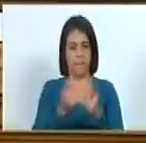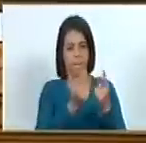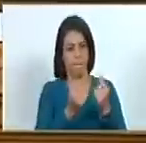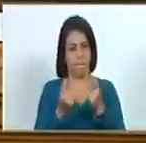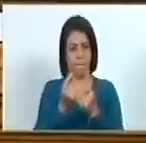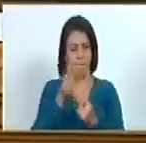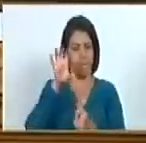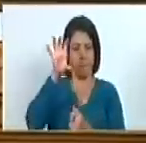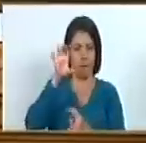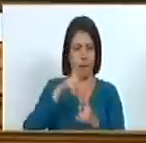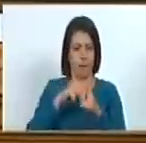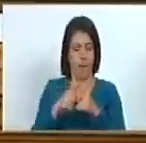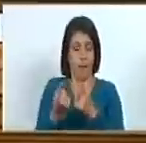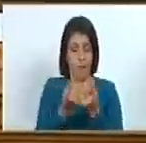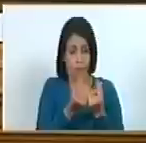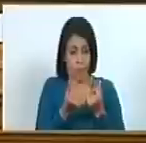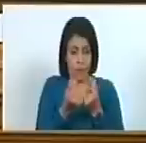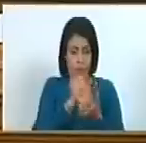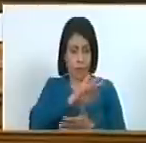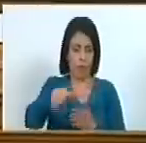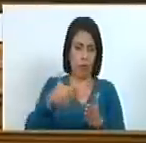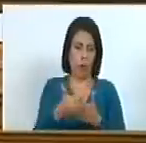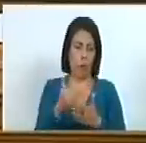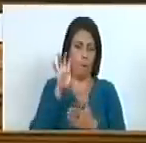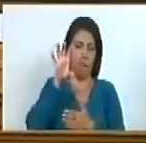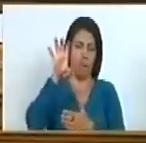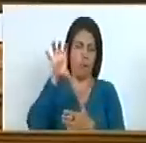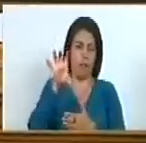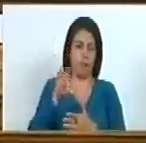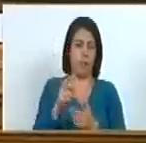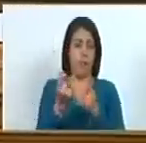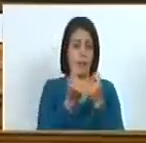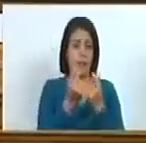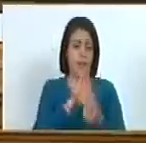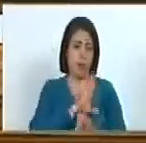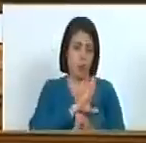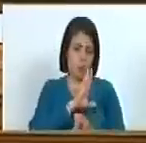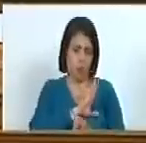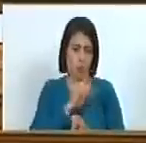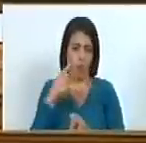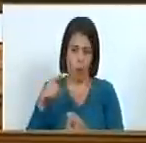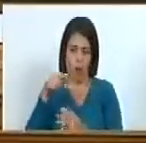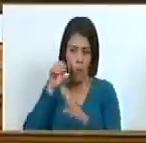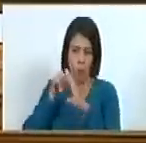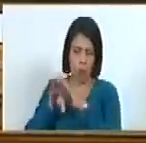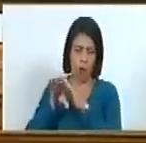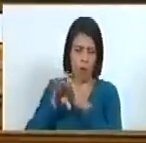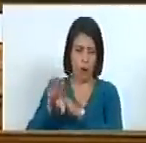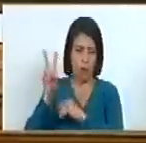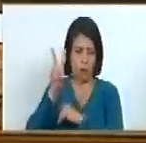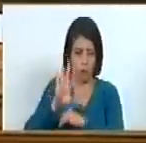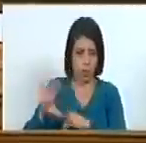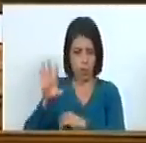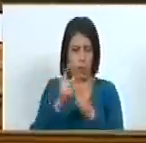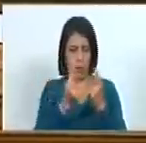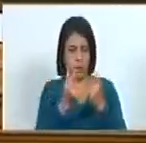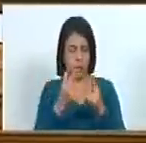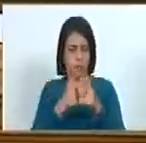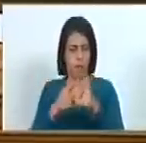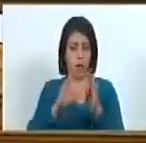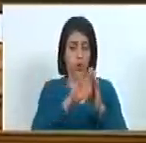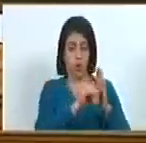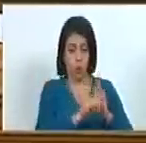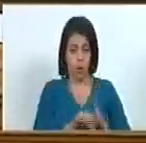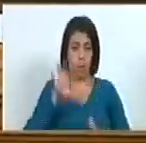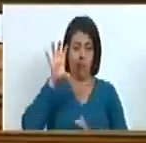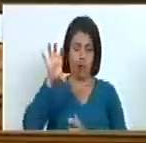del país, de las finanzas del país, de los recursos con los que el país cuenta, de los recursos que le han sido robados